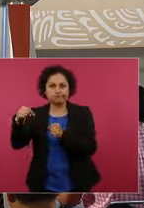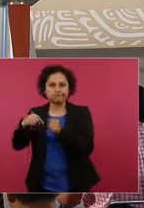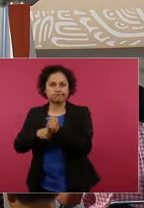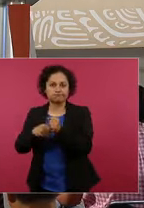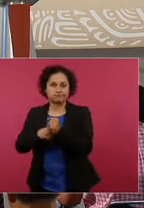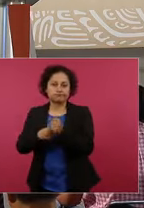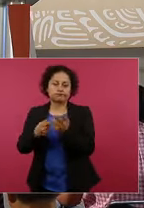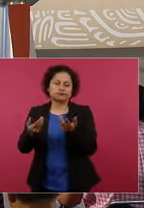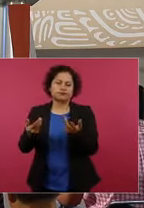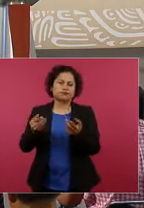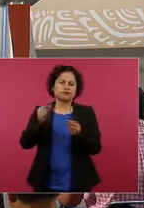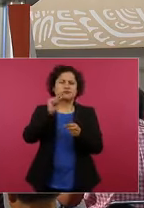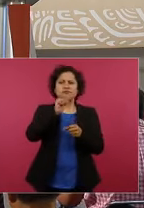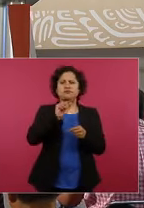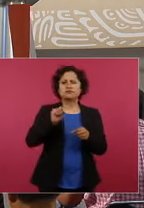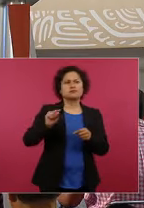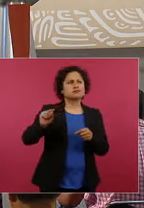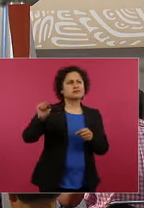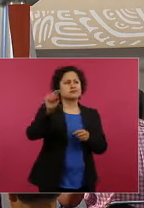ser,